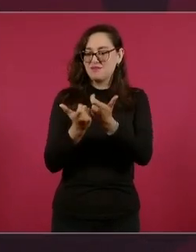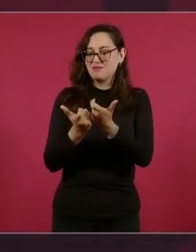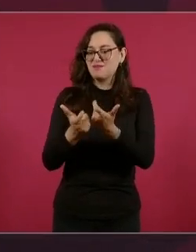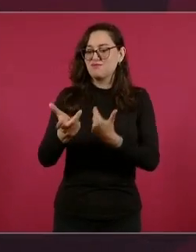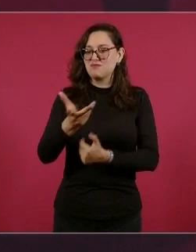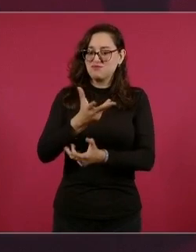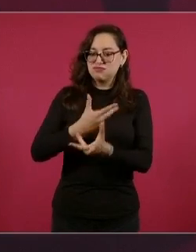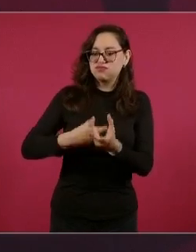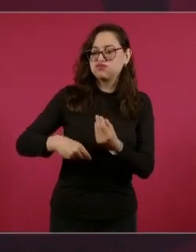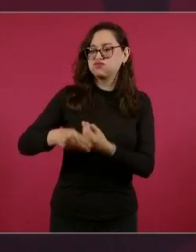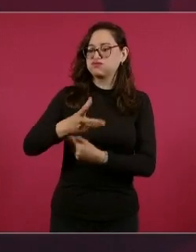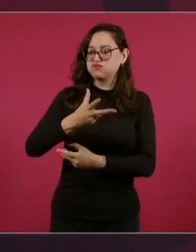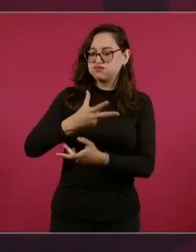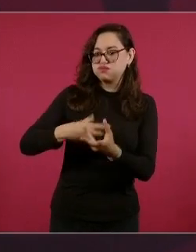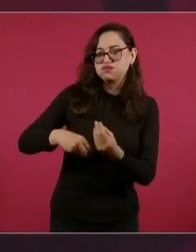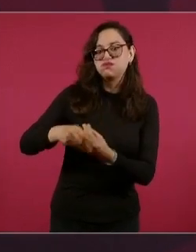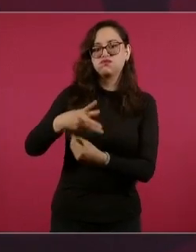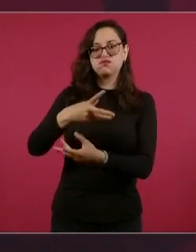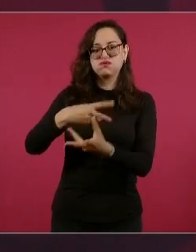obras